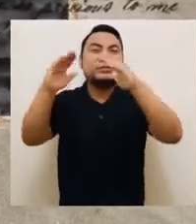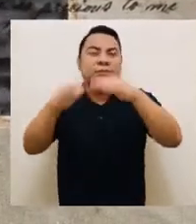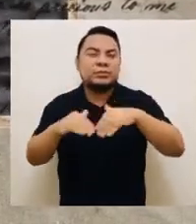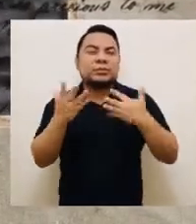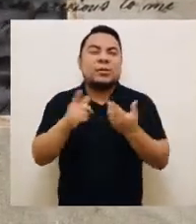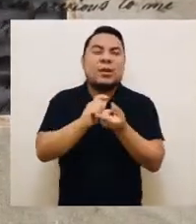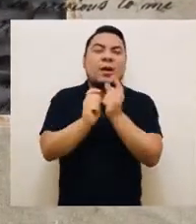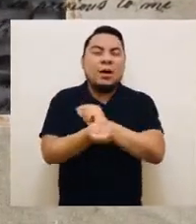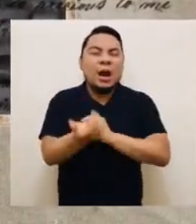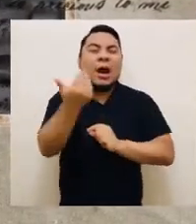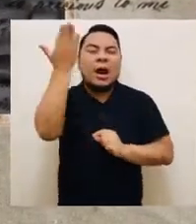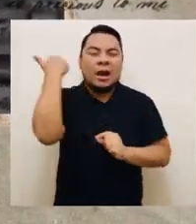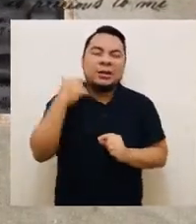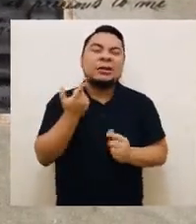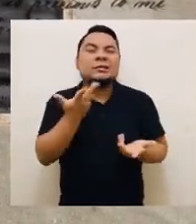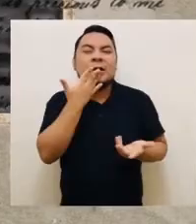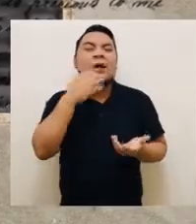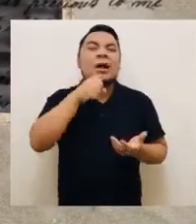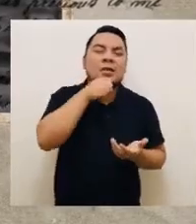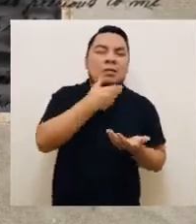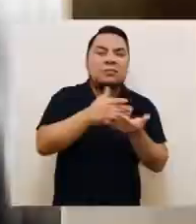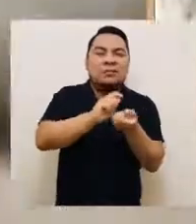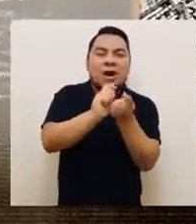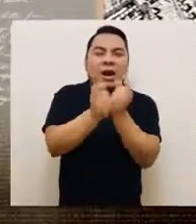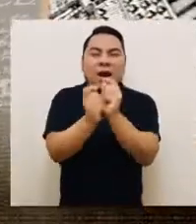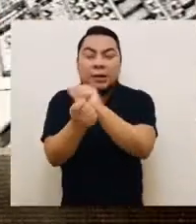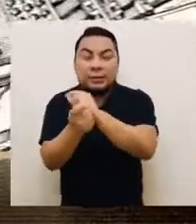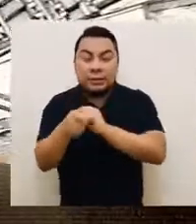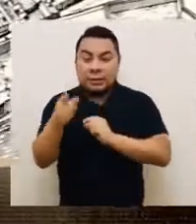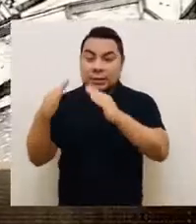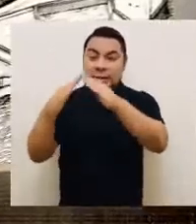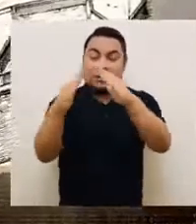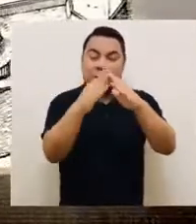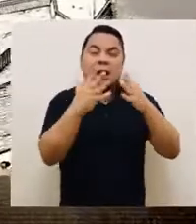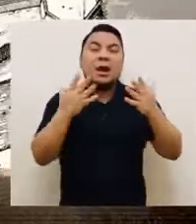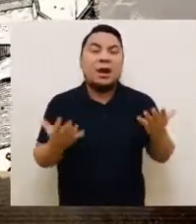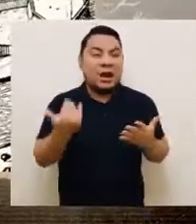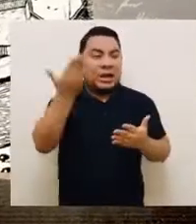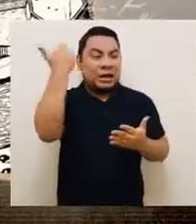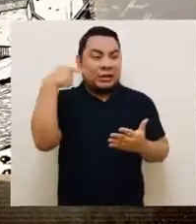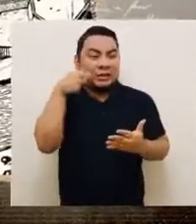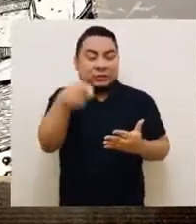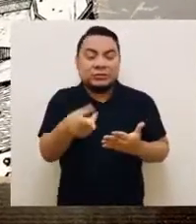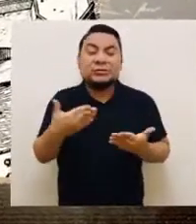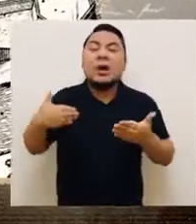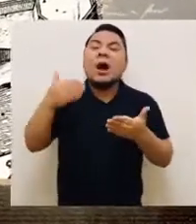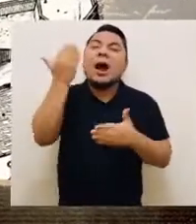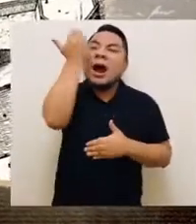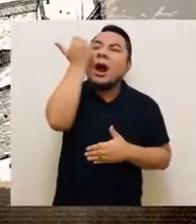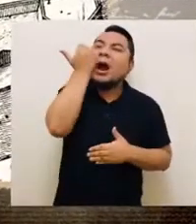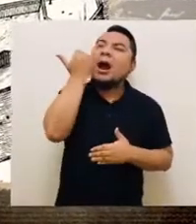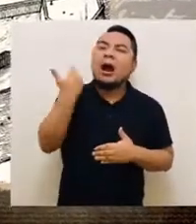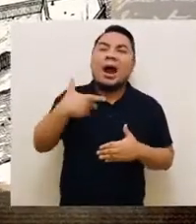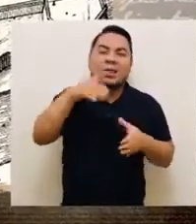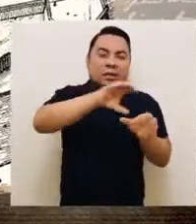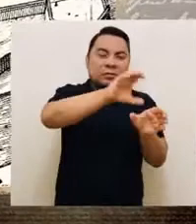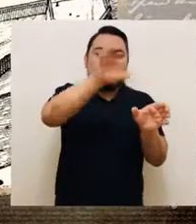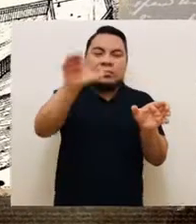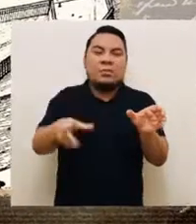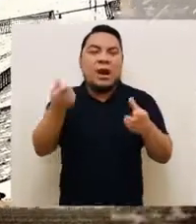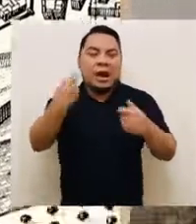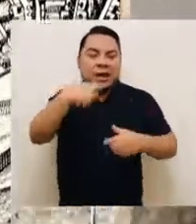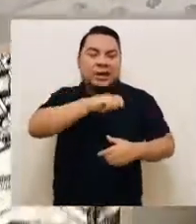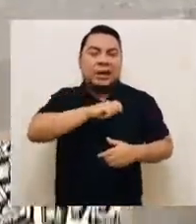nivel de tuburización e insalubridad en el que se encontraban. Estas viviendas estuvieron asentadas directamente sobre las antiguas